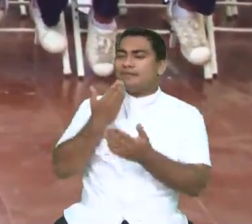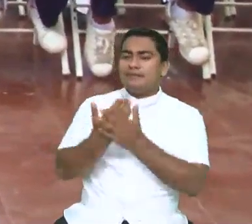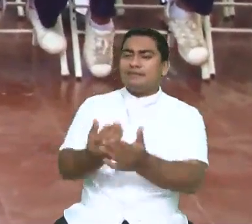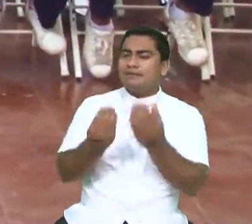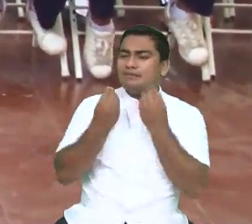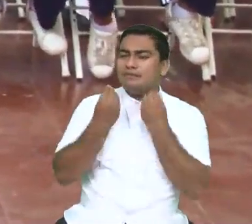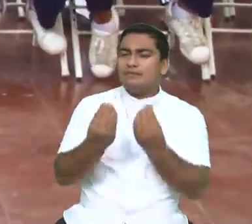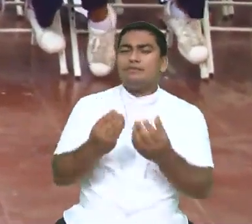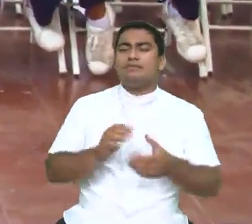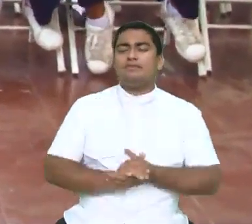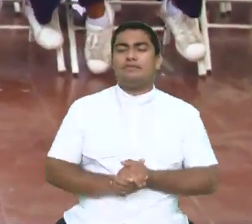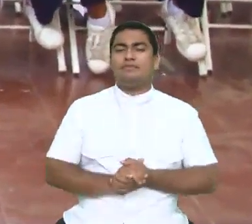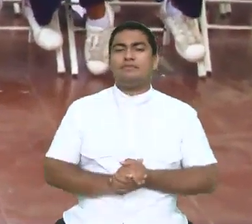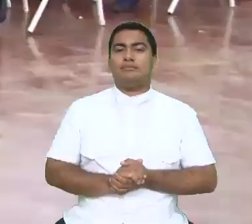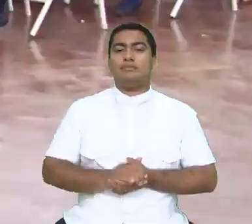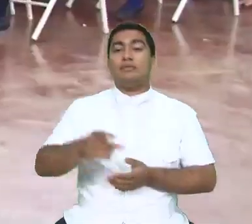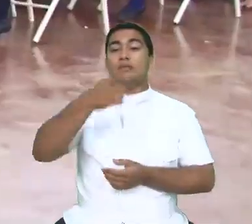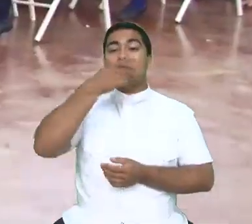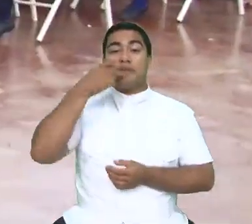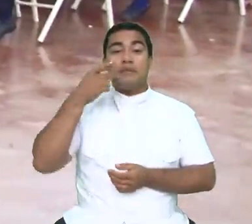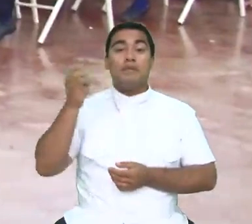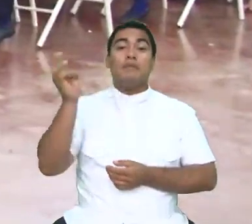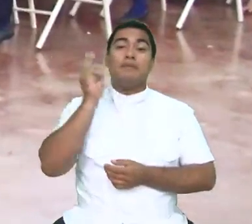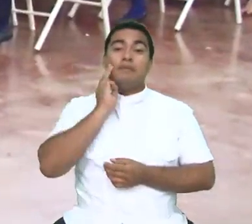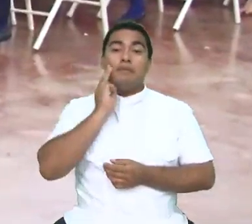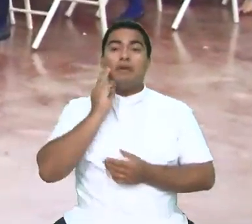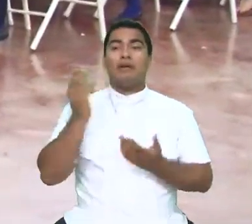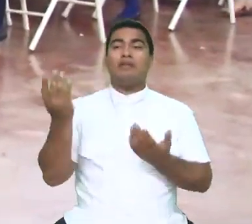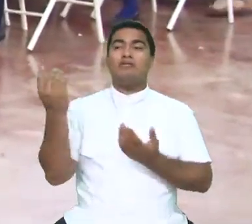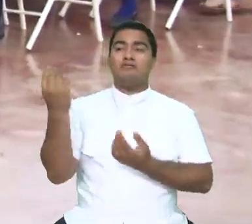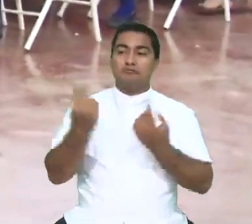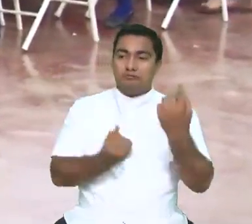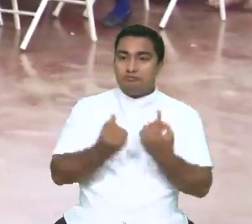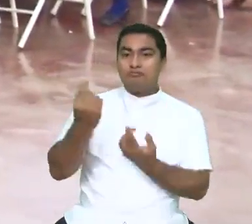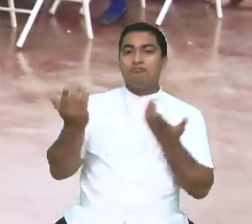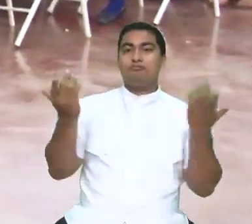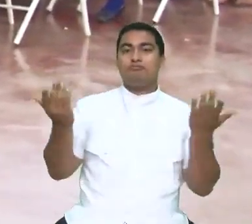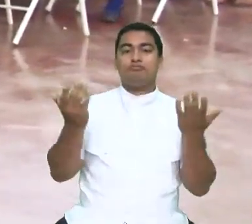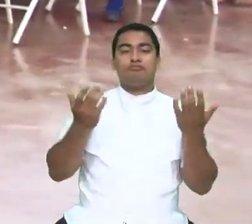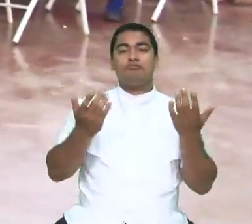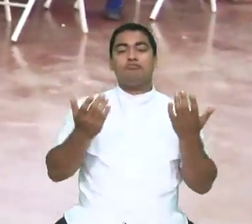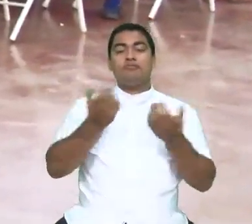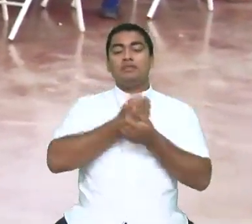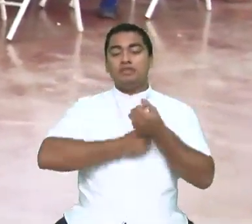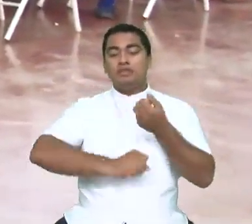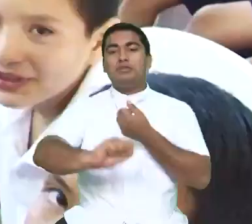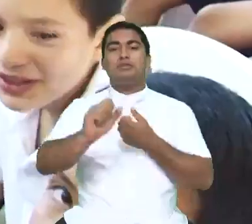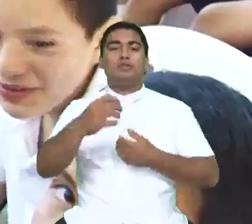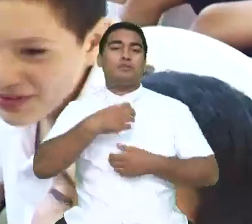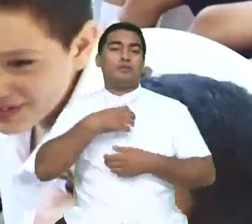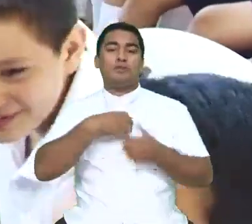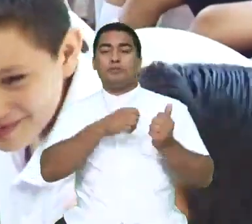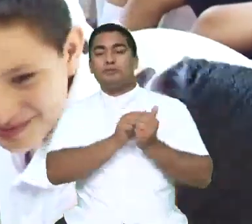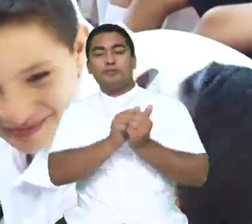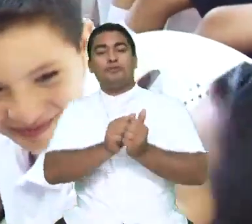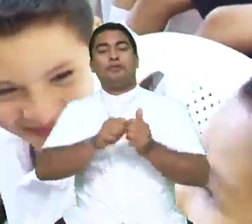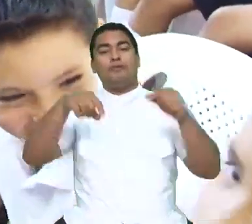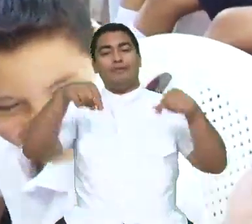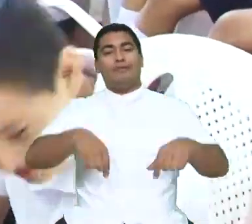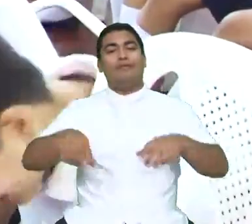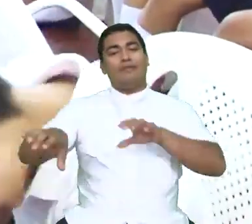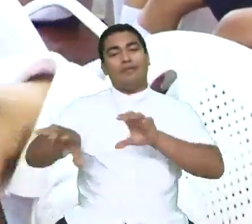maestras. Hay padres de familia. También nos acompañan padres de familia que acompañan en esta labor a sus hijos, en estas